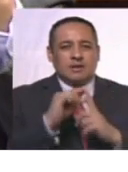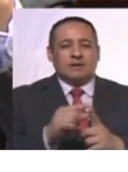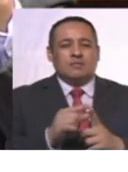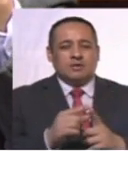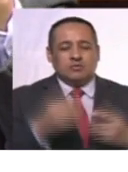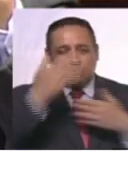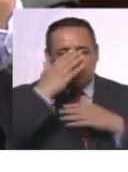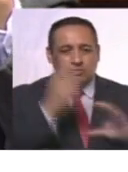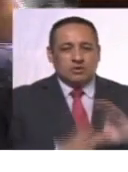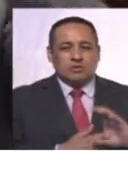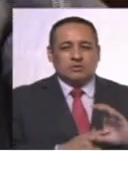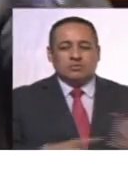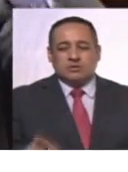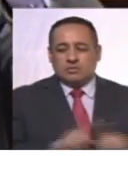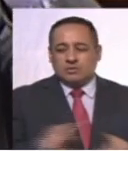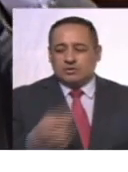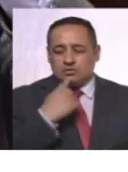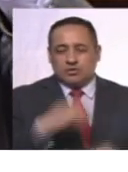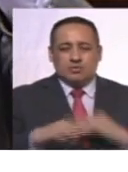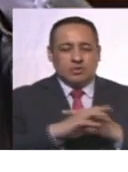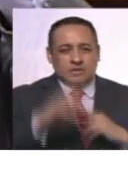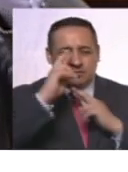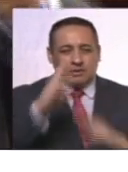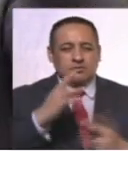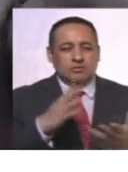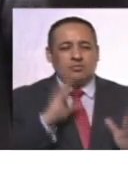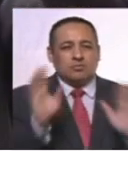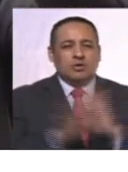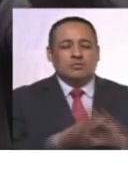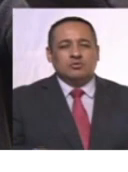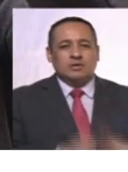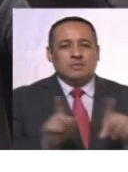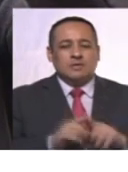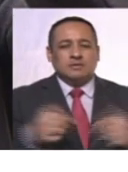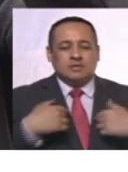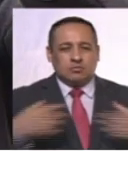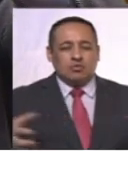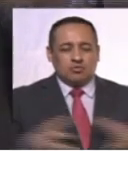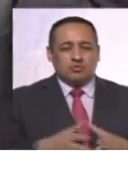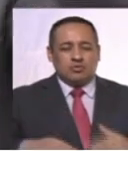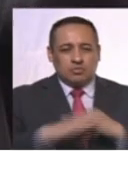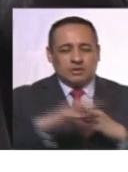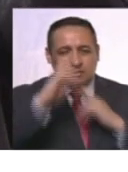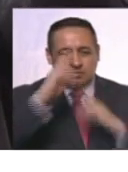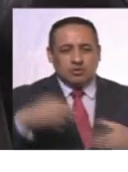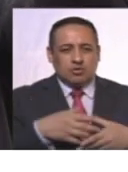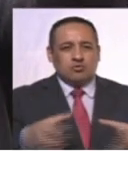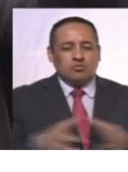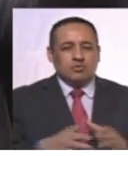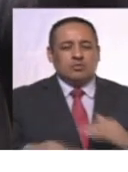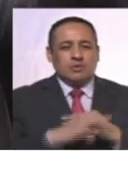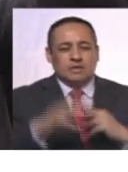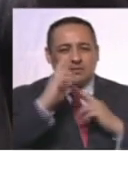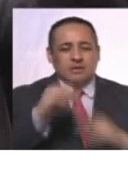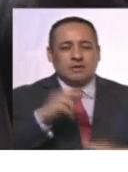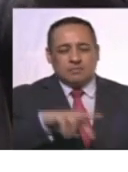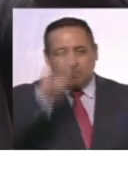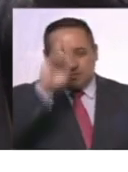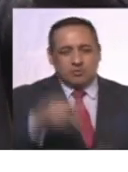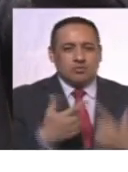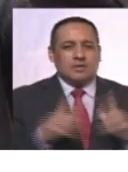subversivo. Yo soy demócrata, pertenezco a una bancada democrática, a un partido democrático que se llama Perú